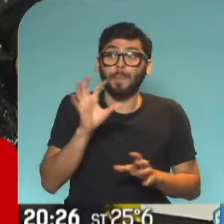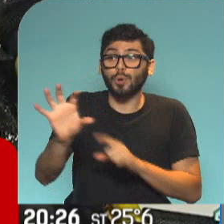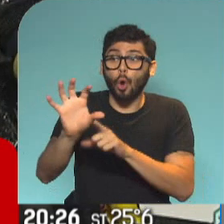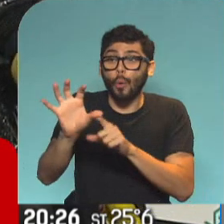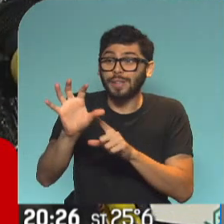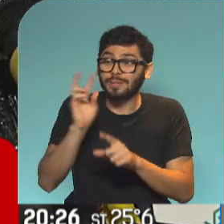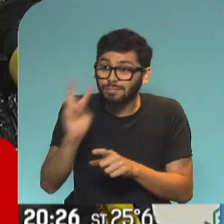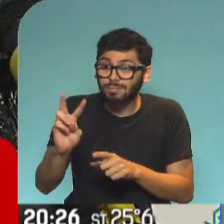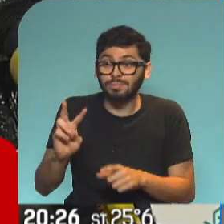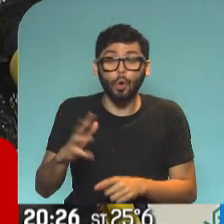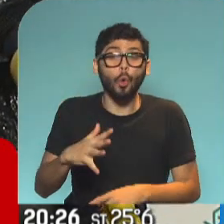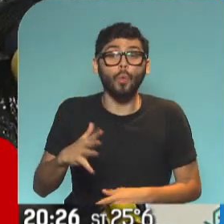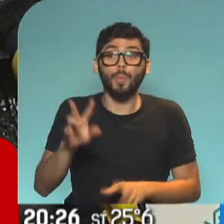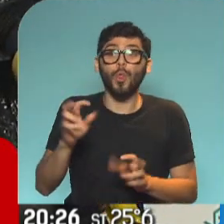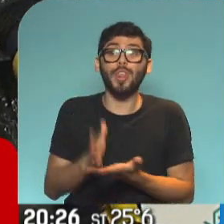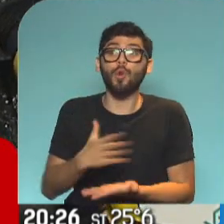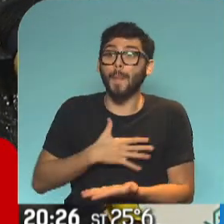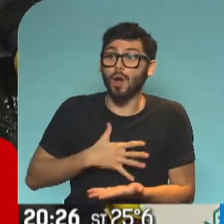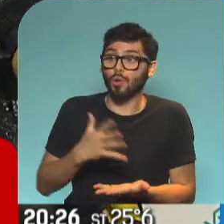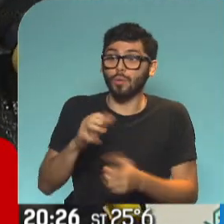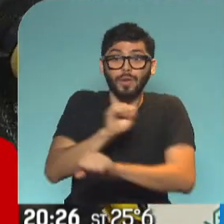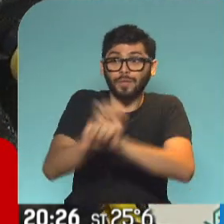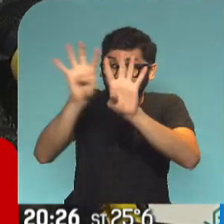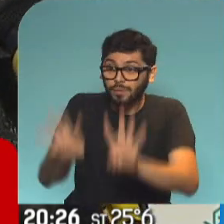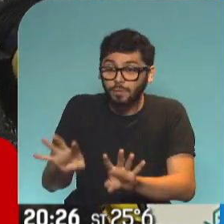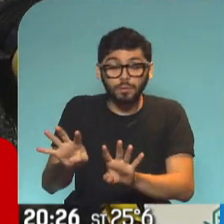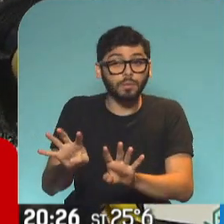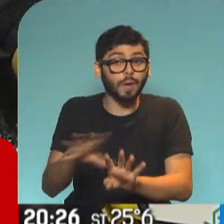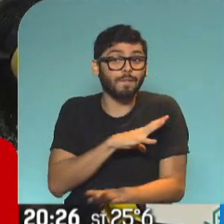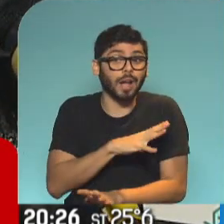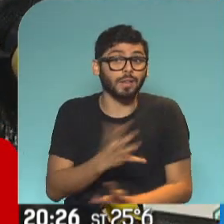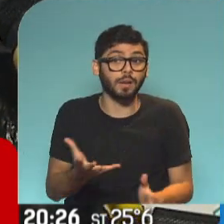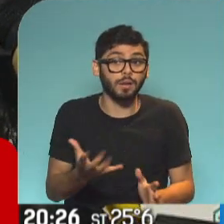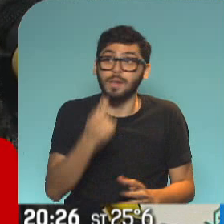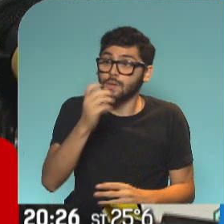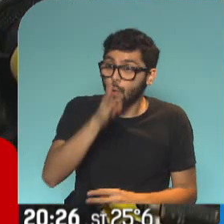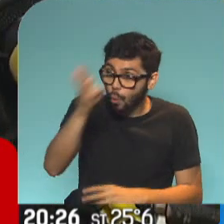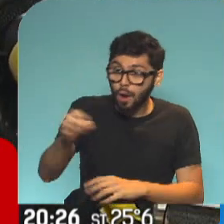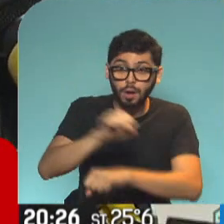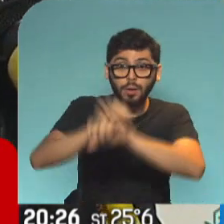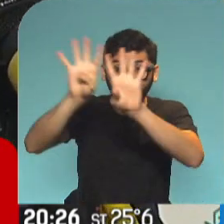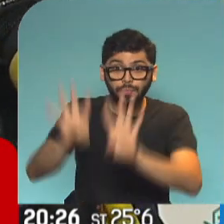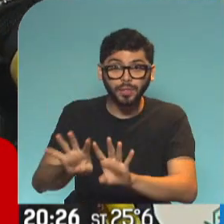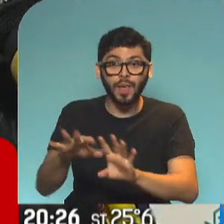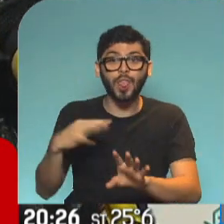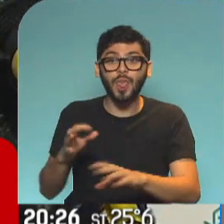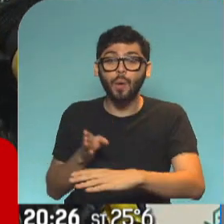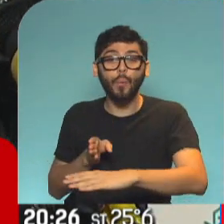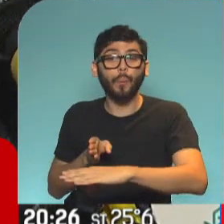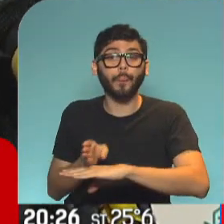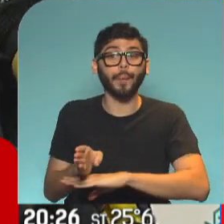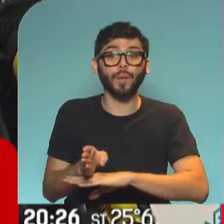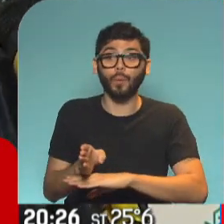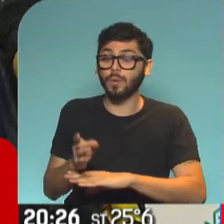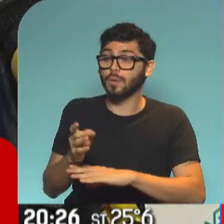crisis humanitaria, en ese sentido, en las penitenciarías. Las personas que entren a las penitenciarías tienen que entrar a cumplir en condiciones